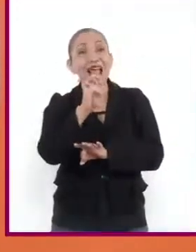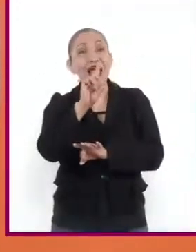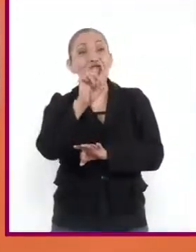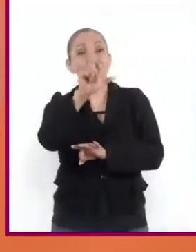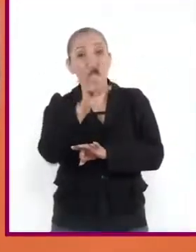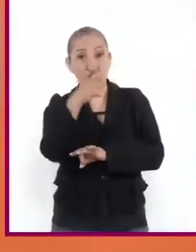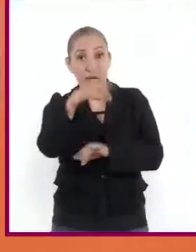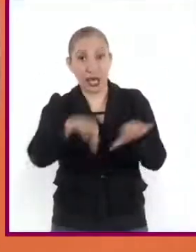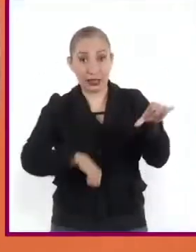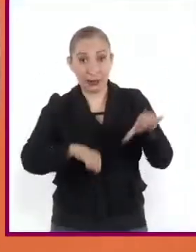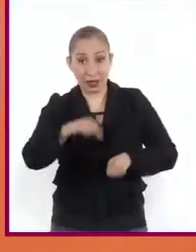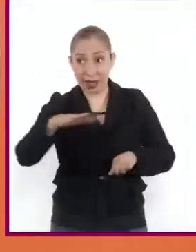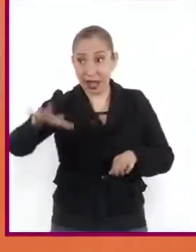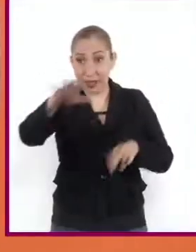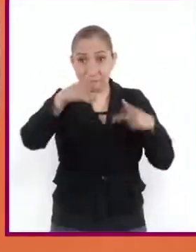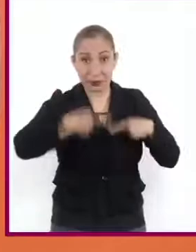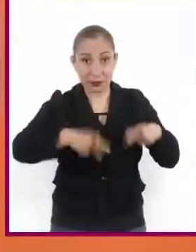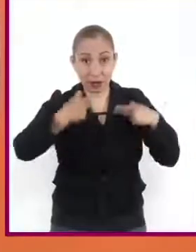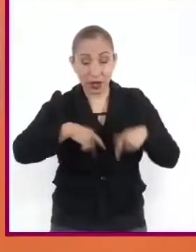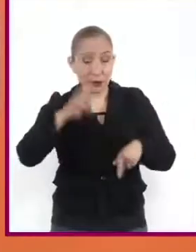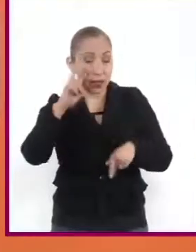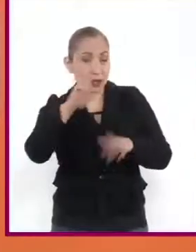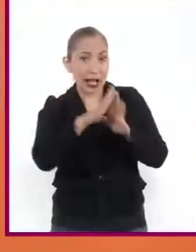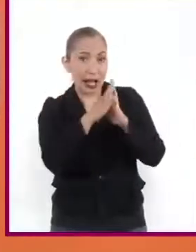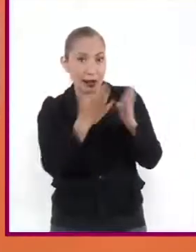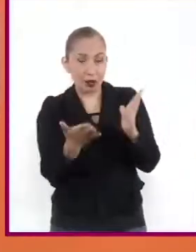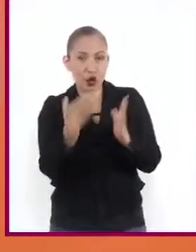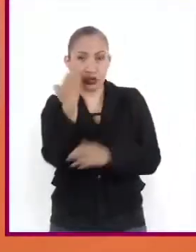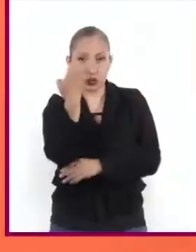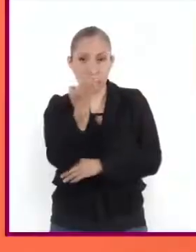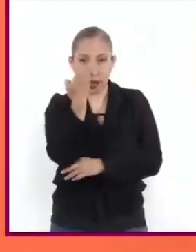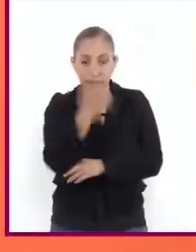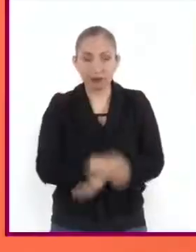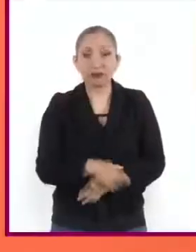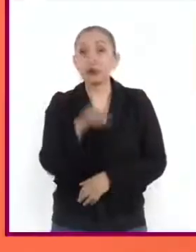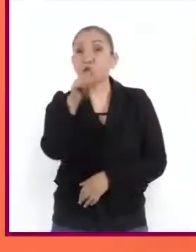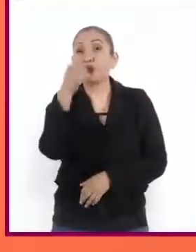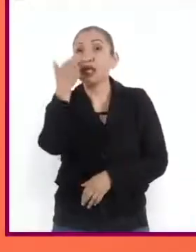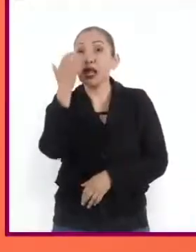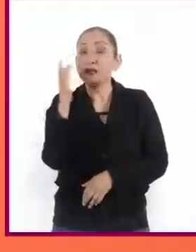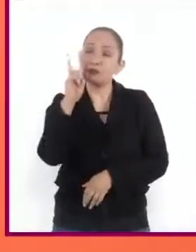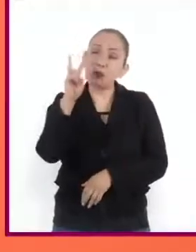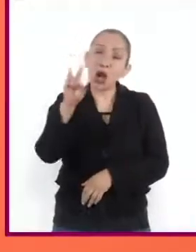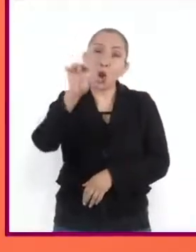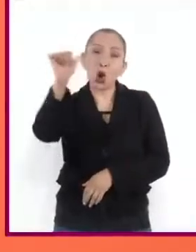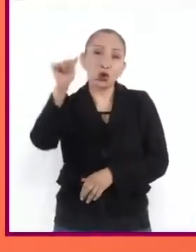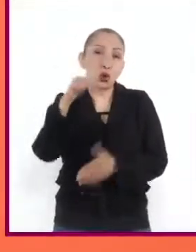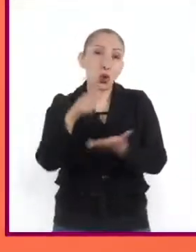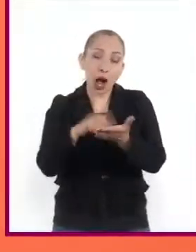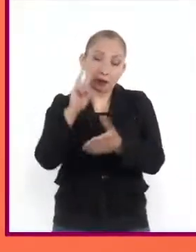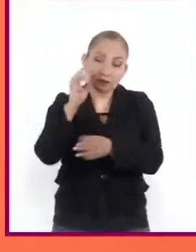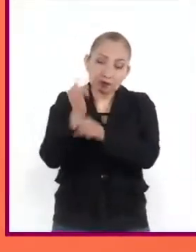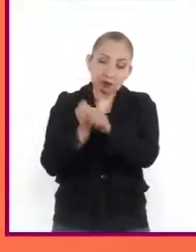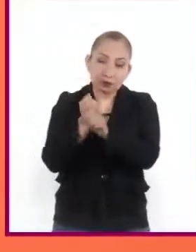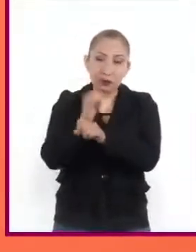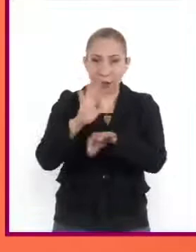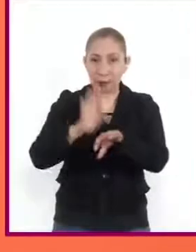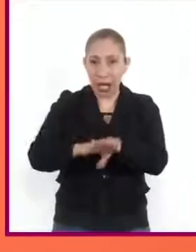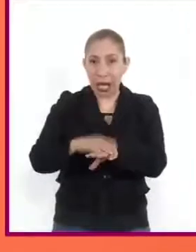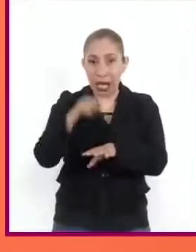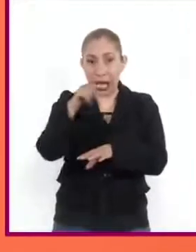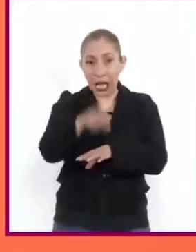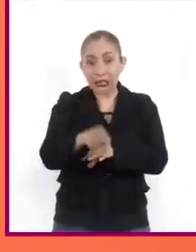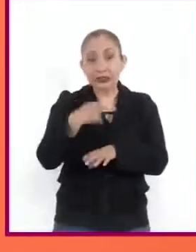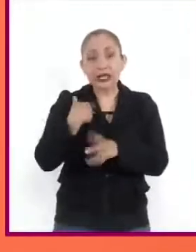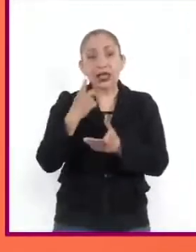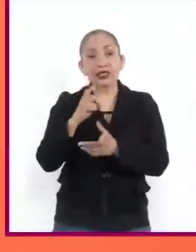las actividades humanas, pueden consultar su libro de texto. Si desean revisar otra fuente, consulten Más allá de